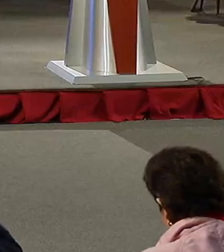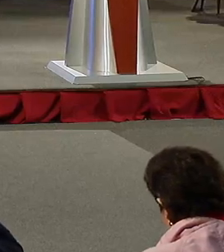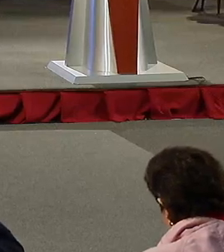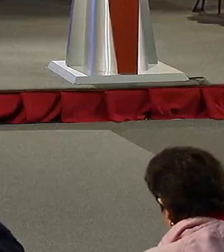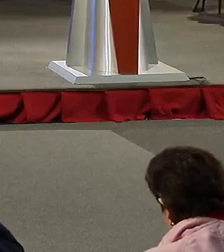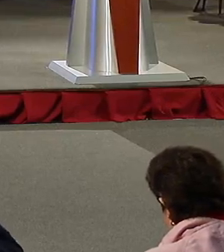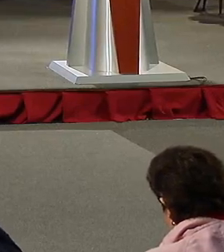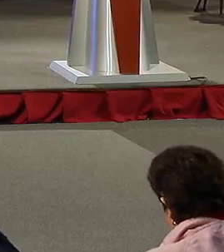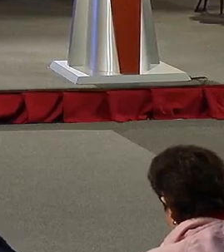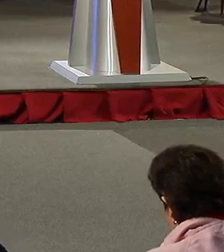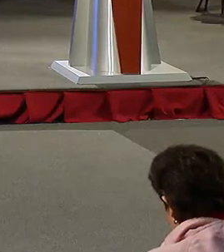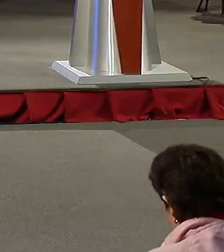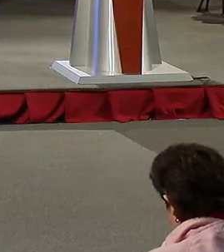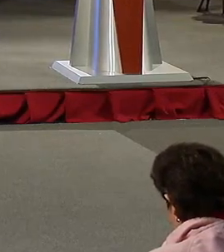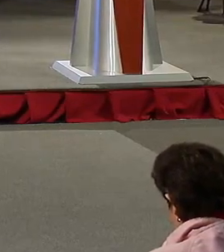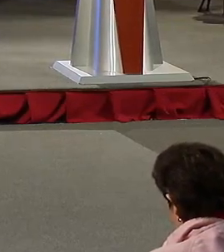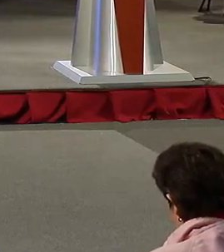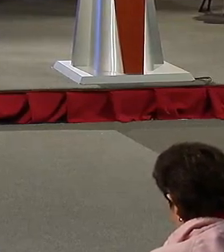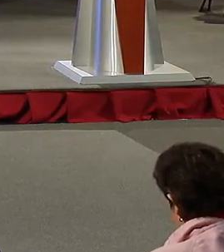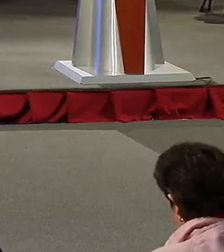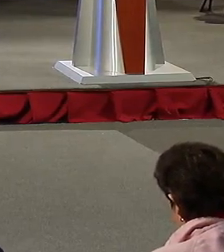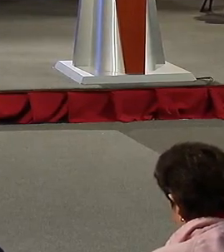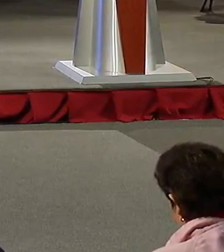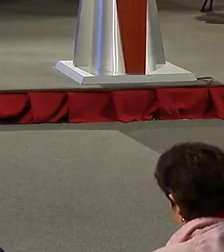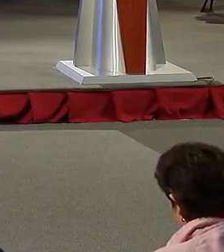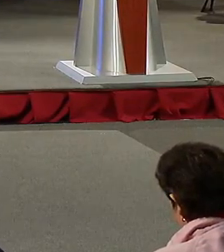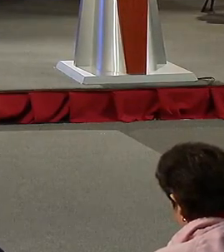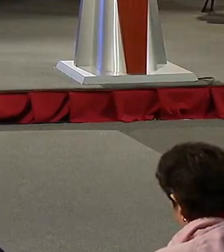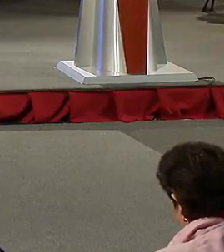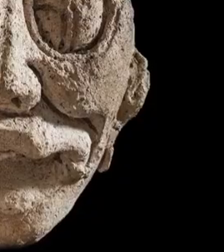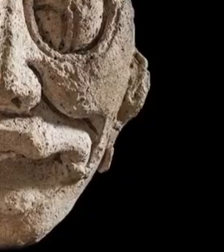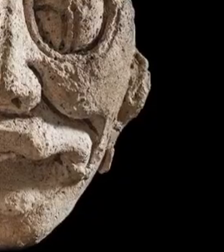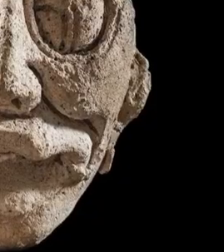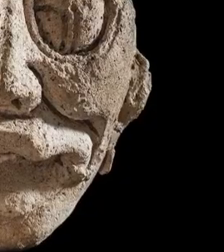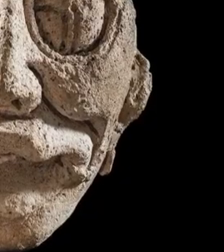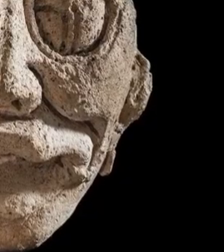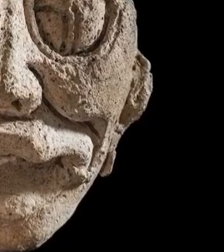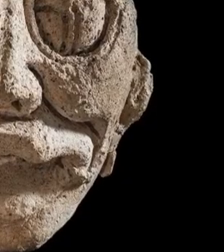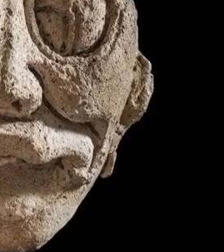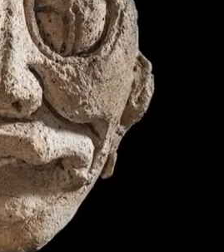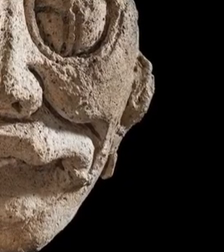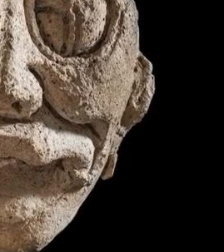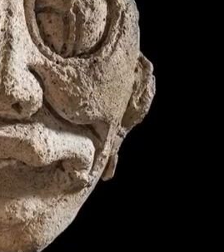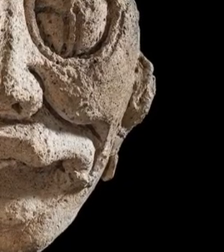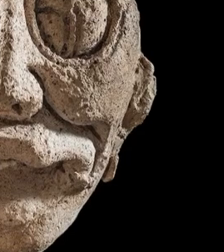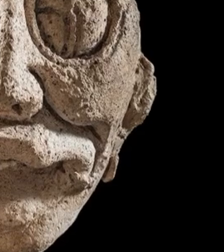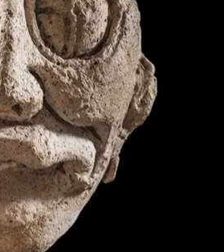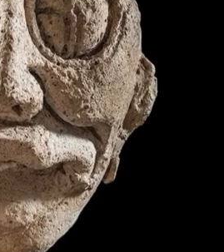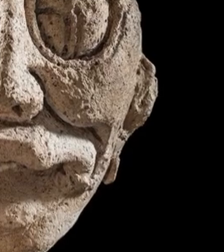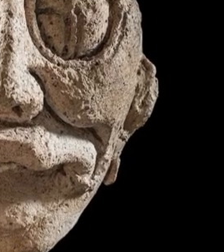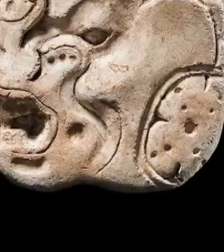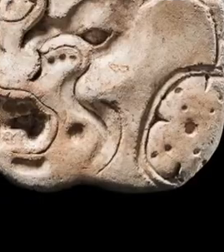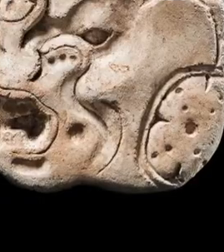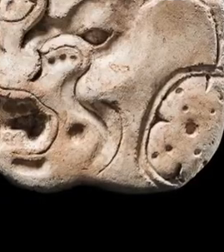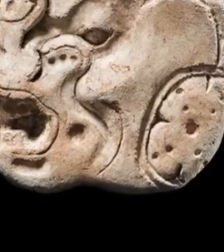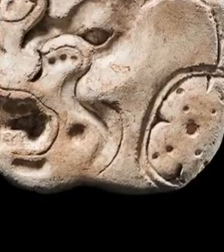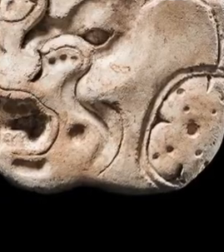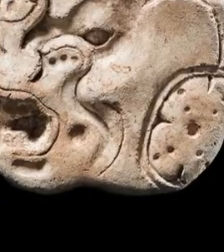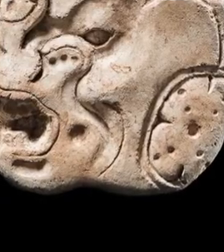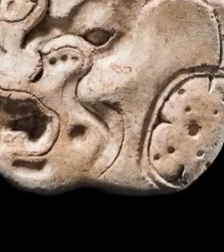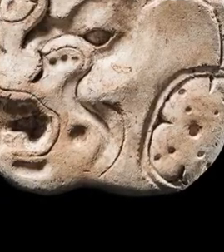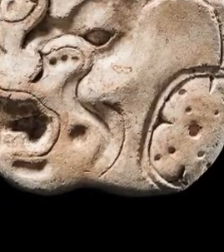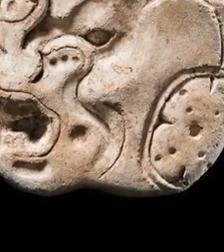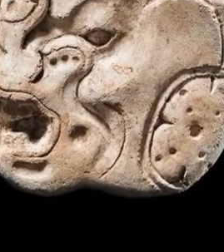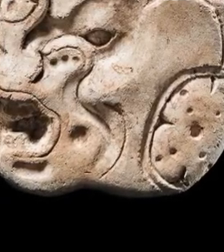por favor, el Museo de Sitio de Palenque, el museo dedicado a la memoria de don Alberto Ruz